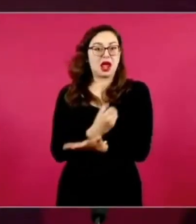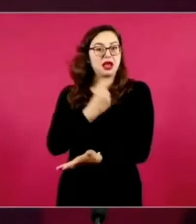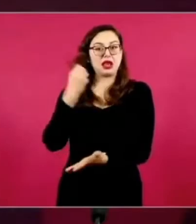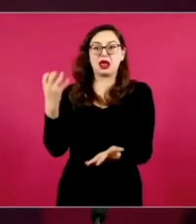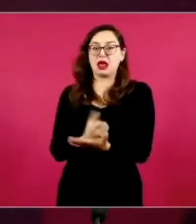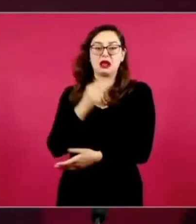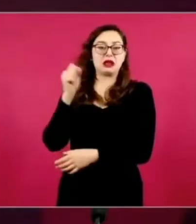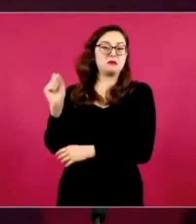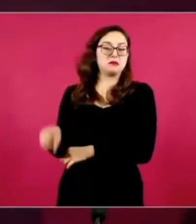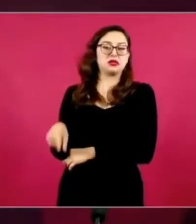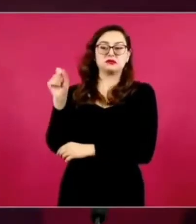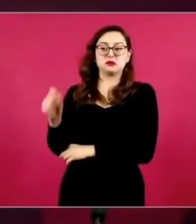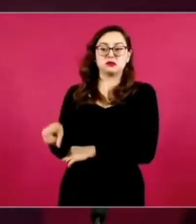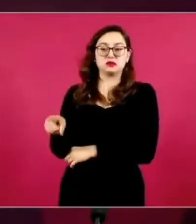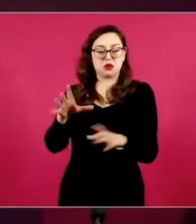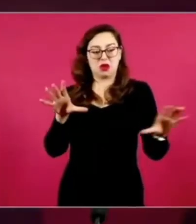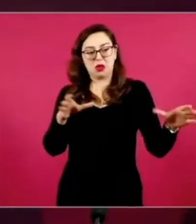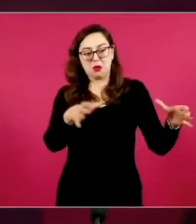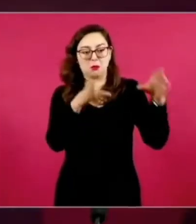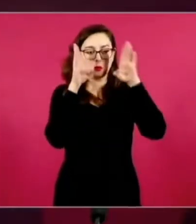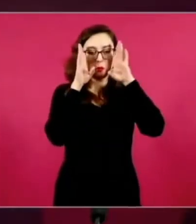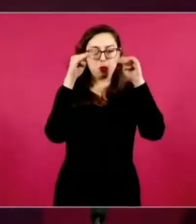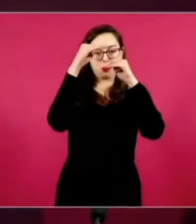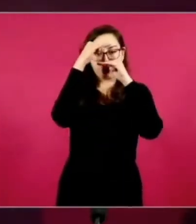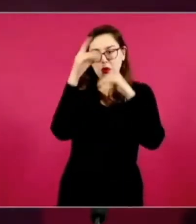barría en las elecciones.